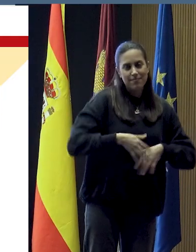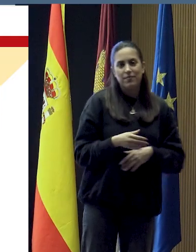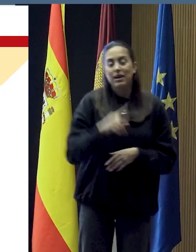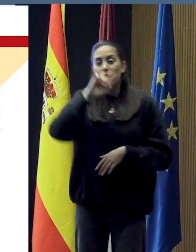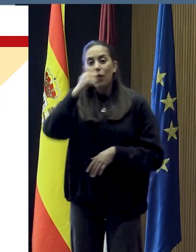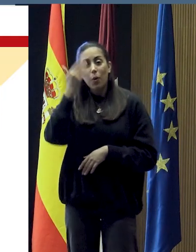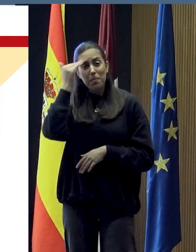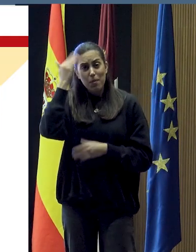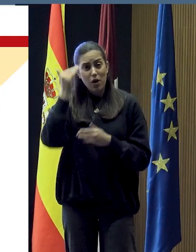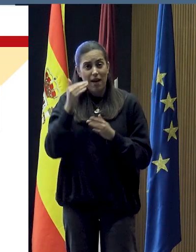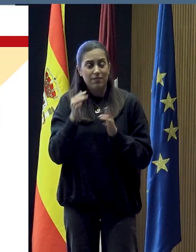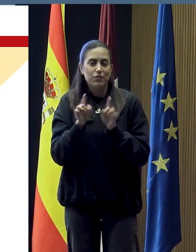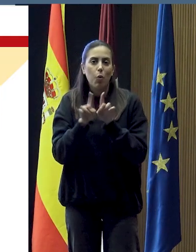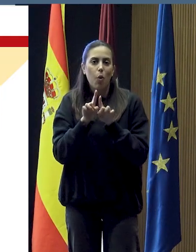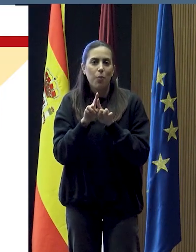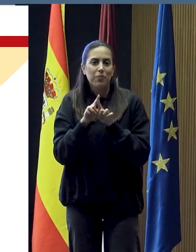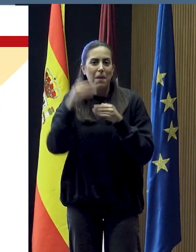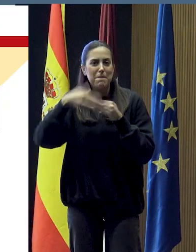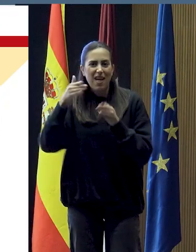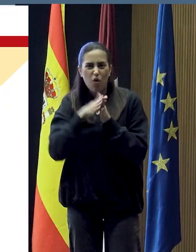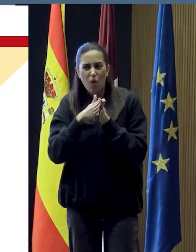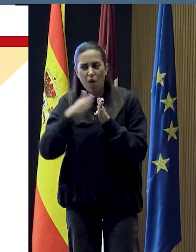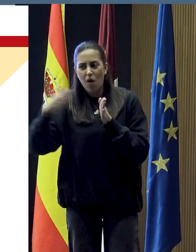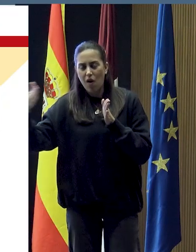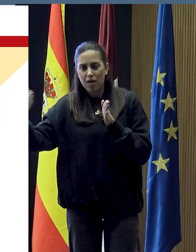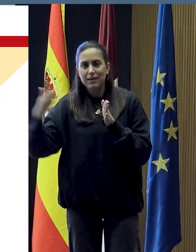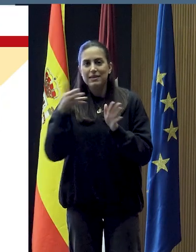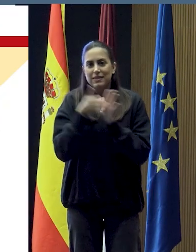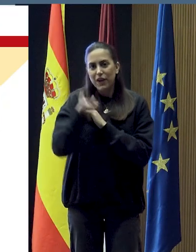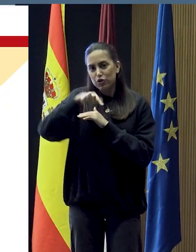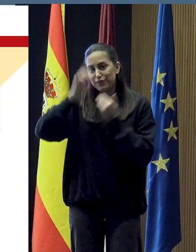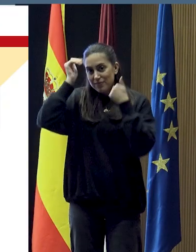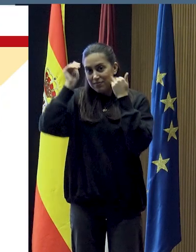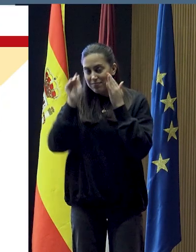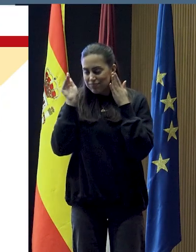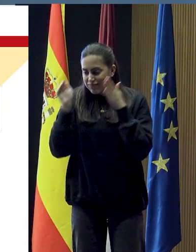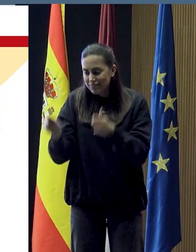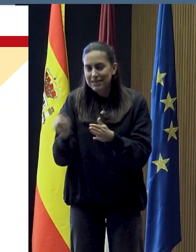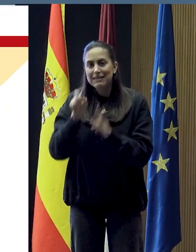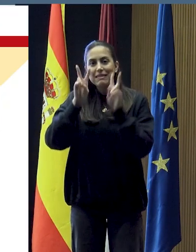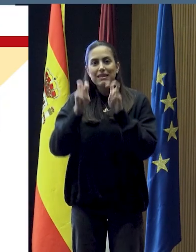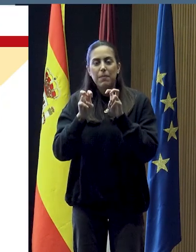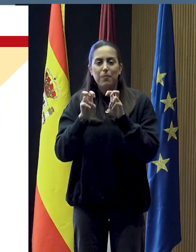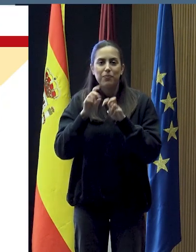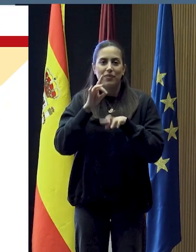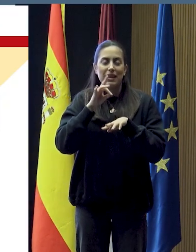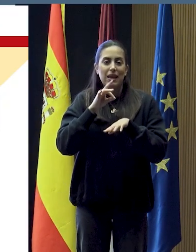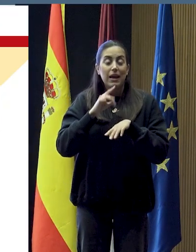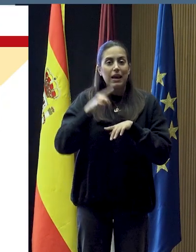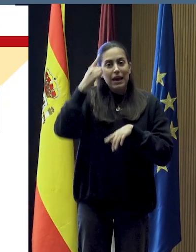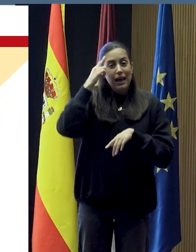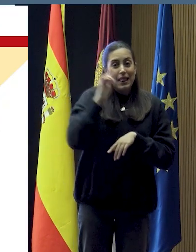esta es realmente a la que nosotros le vamos a prestar más atención en relación con las demencias y las